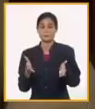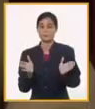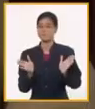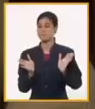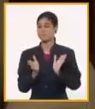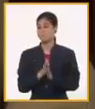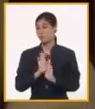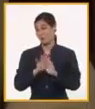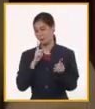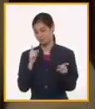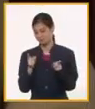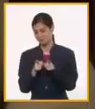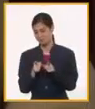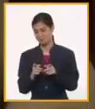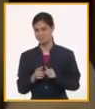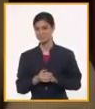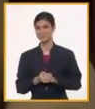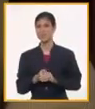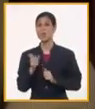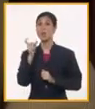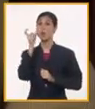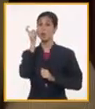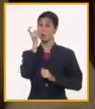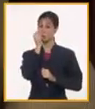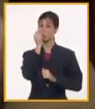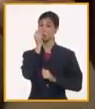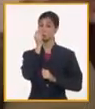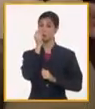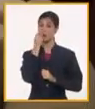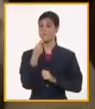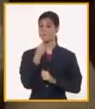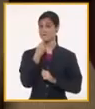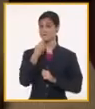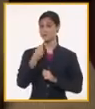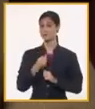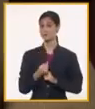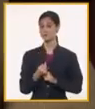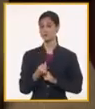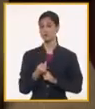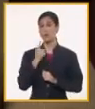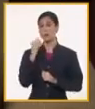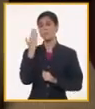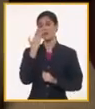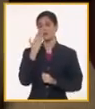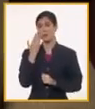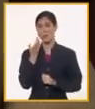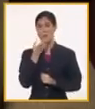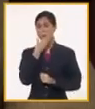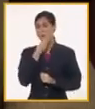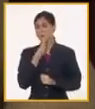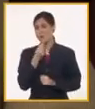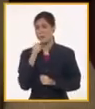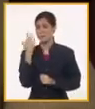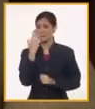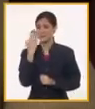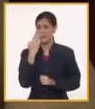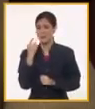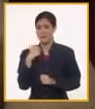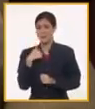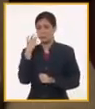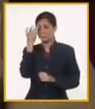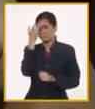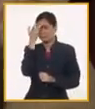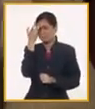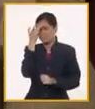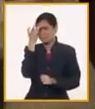conclusiones. El hombre me dice, cuando yo entro en perdone, joven, tengo mucha pena, he